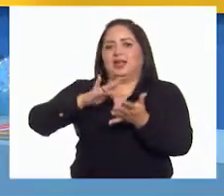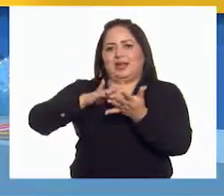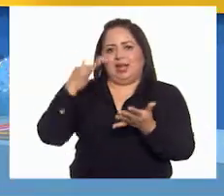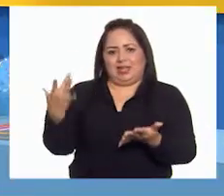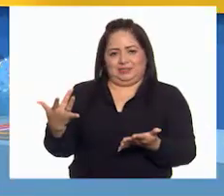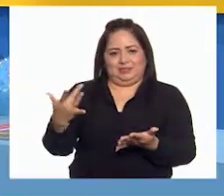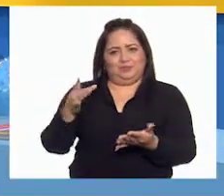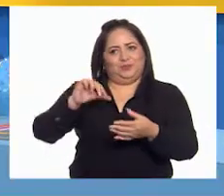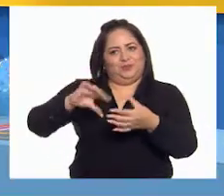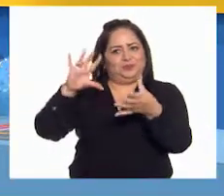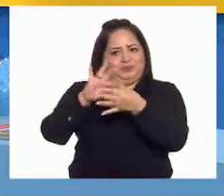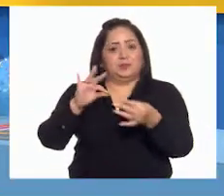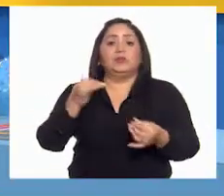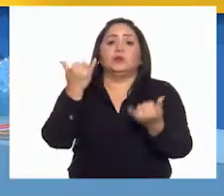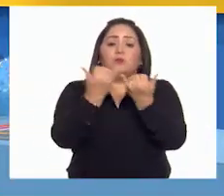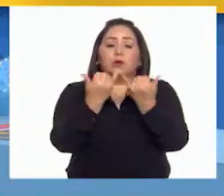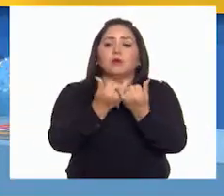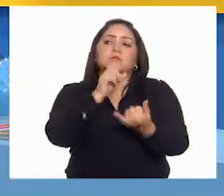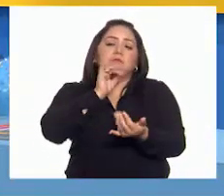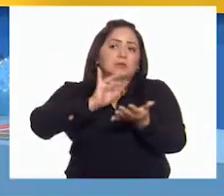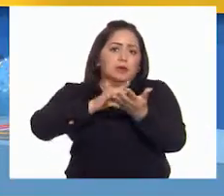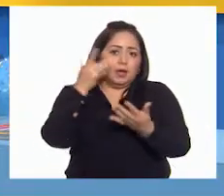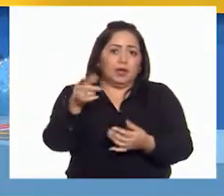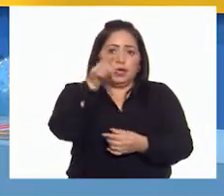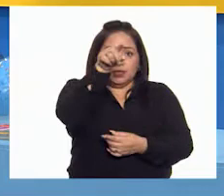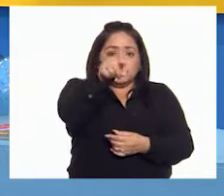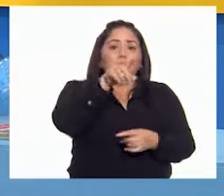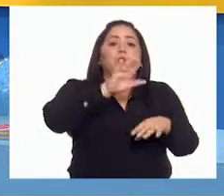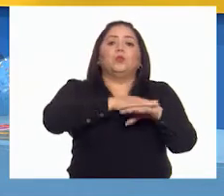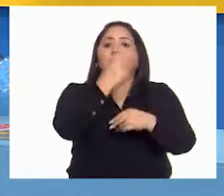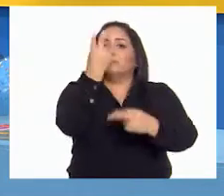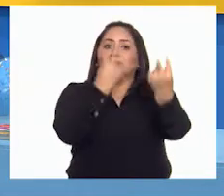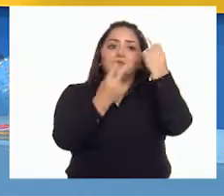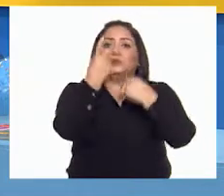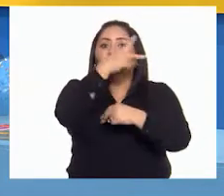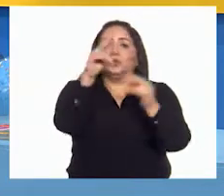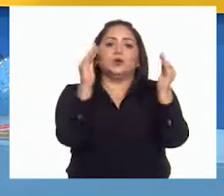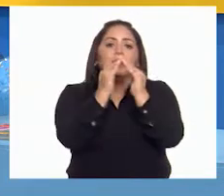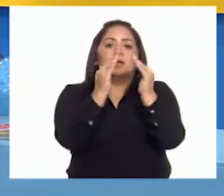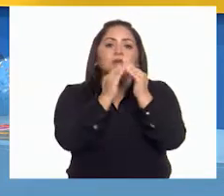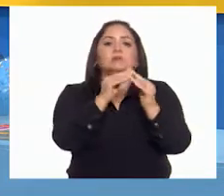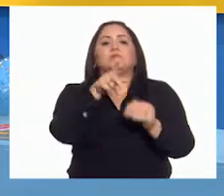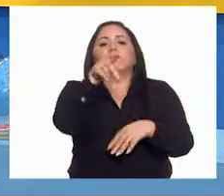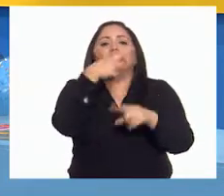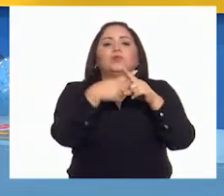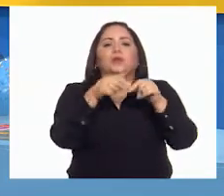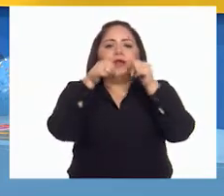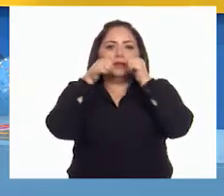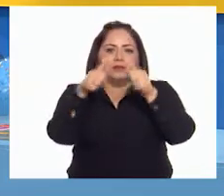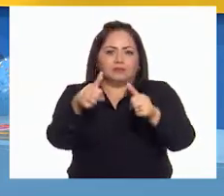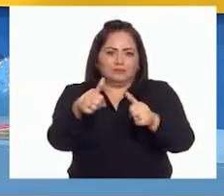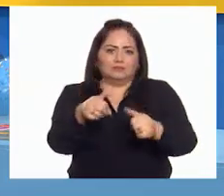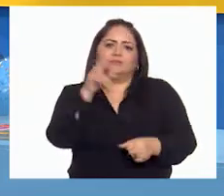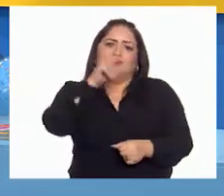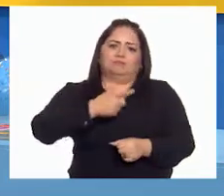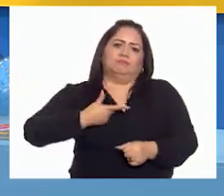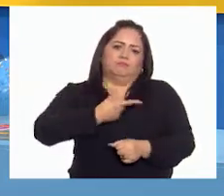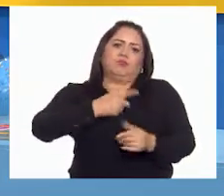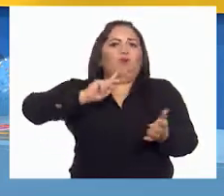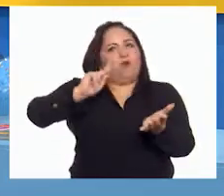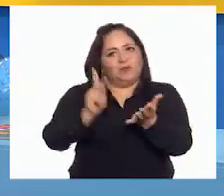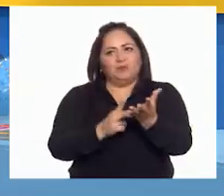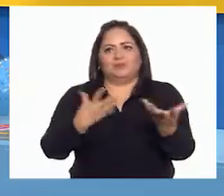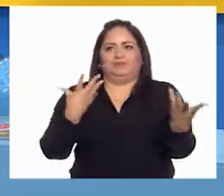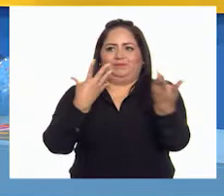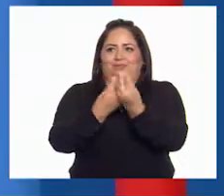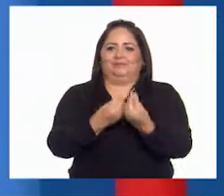la recapitulación. Y también te agradezco a ti y a quienes nos ven de sus hogares por su atención y empeño. Fue un placer estar nuevamente